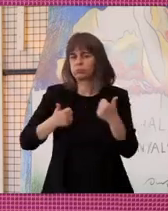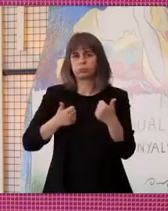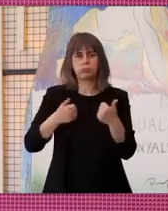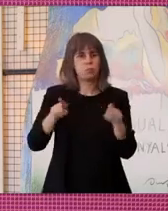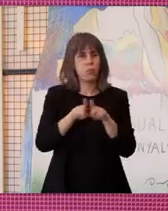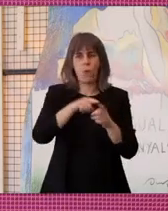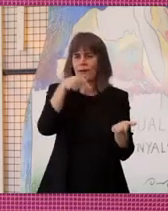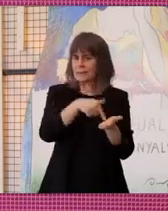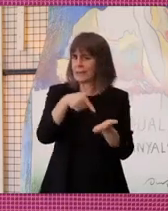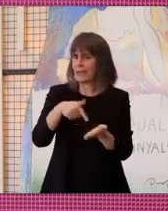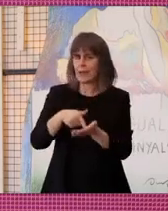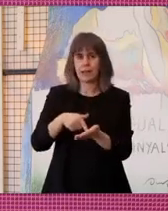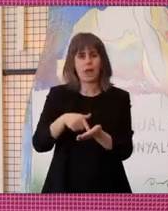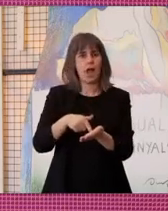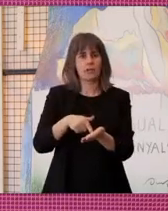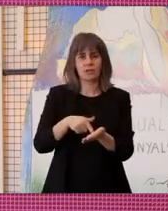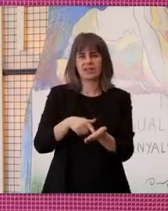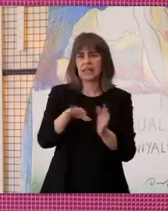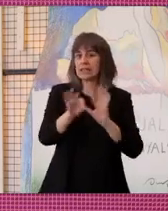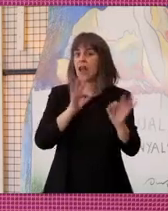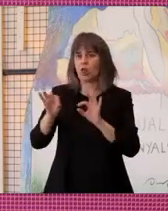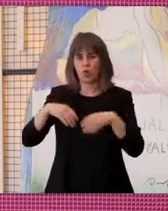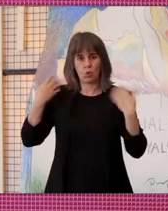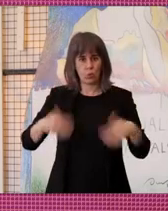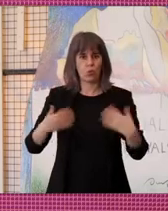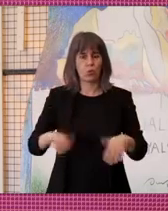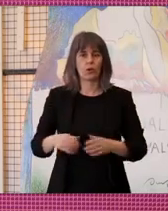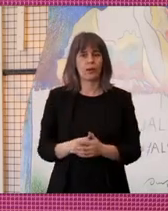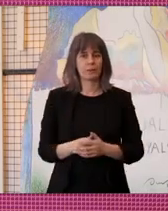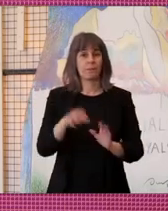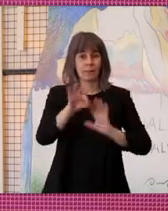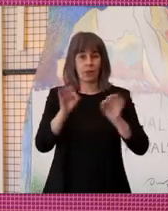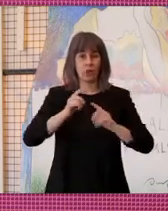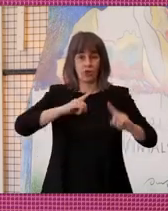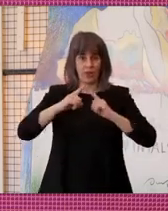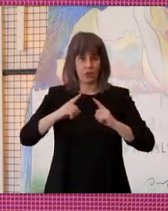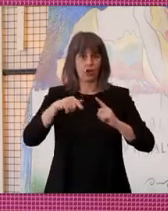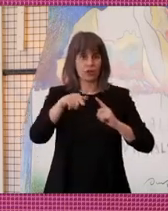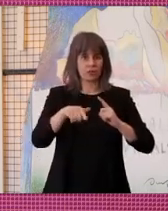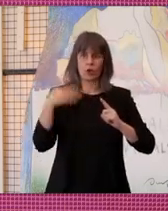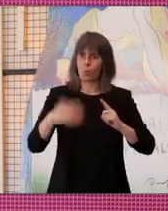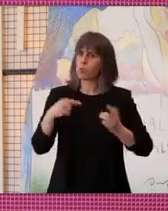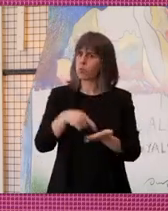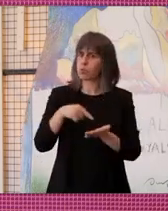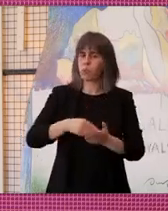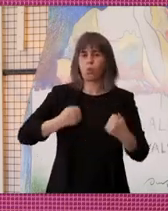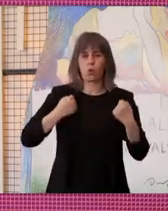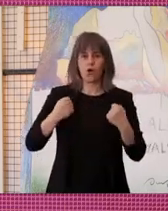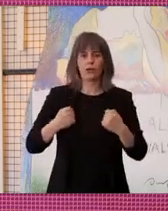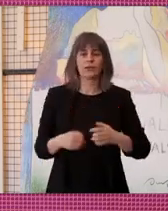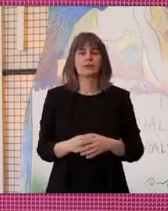desde el punto de vista objetivo de las direcciones de estos organismos son bastante fuertes